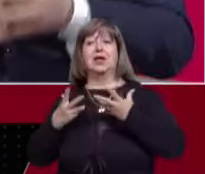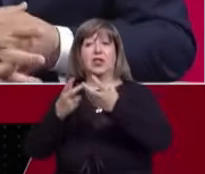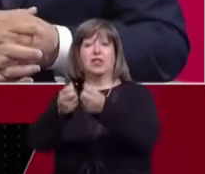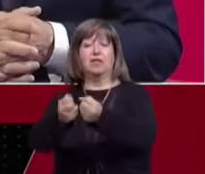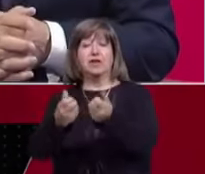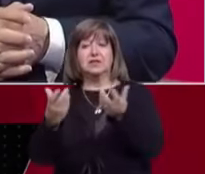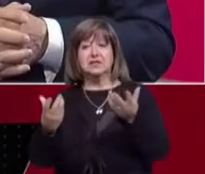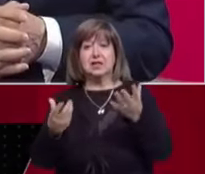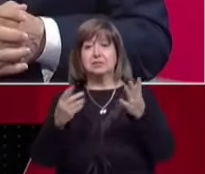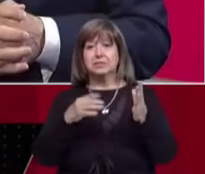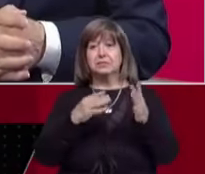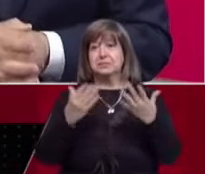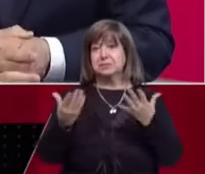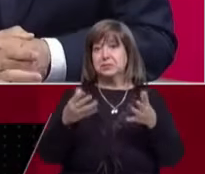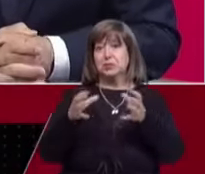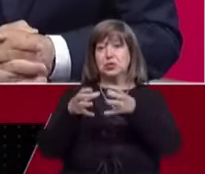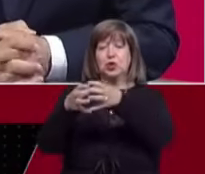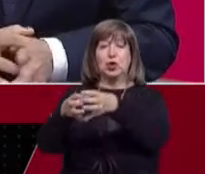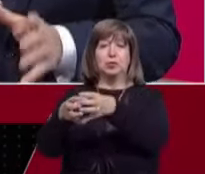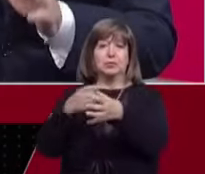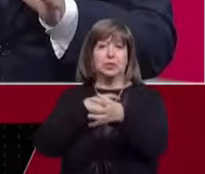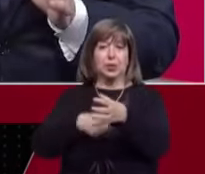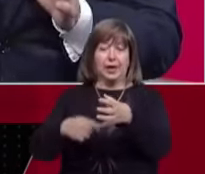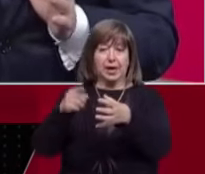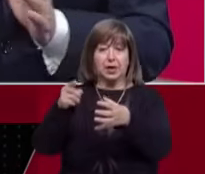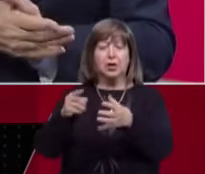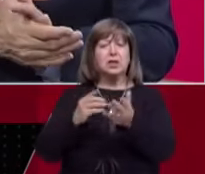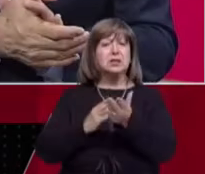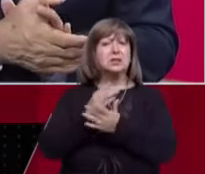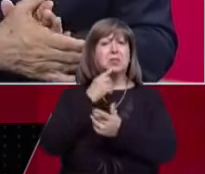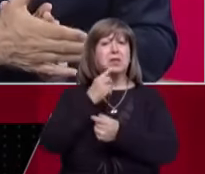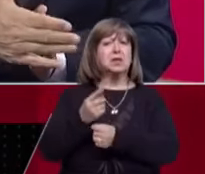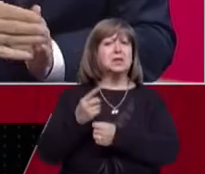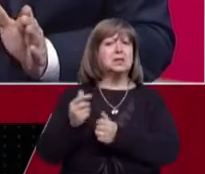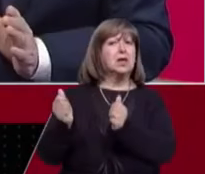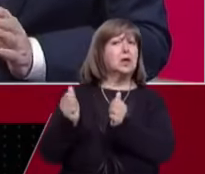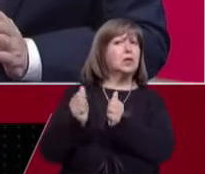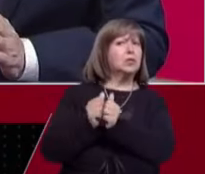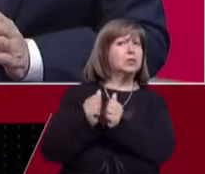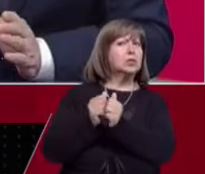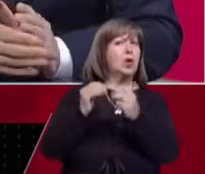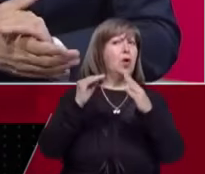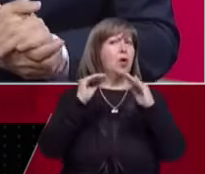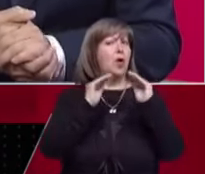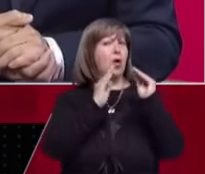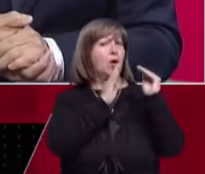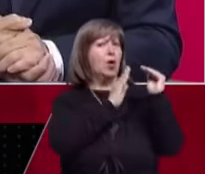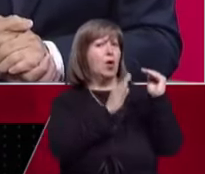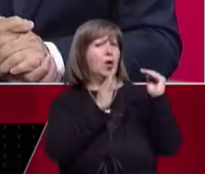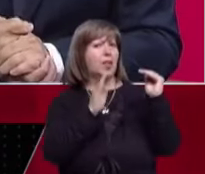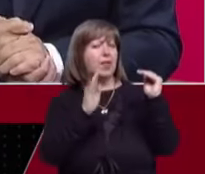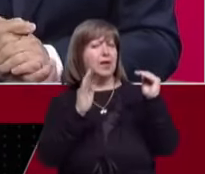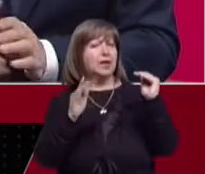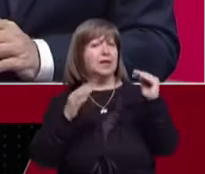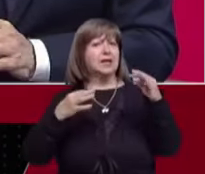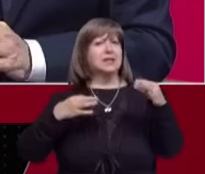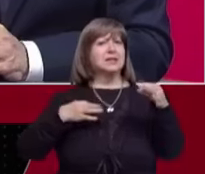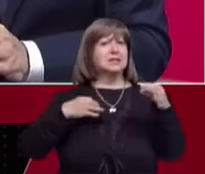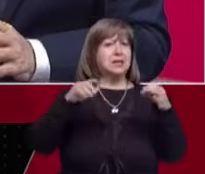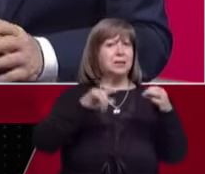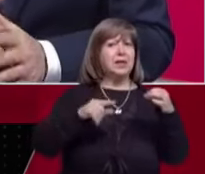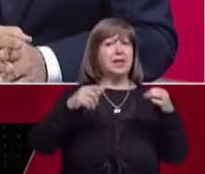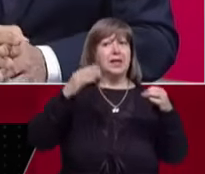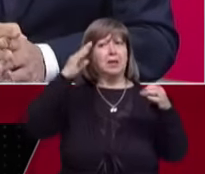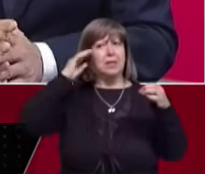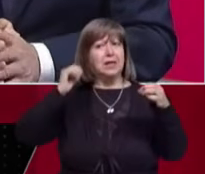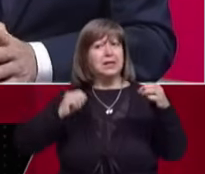todo remite al Poder Ejecutivo. Pero él siempre hace hincapié en este orden cívico-militar y